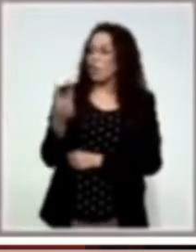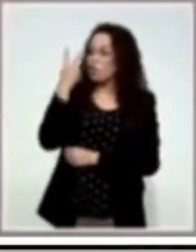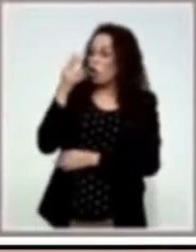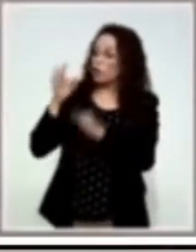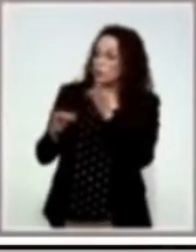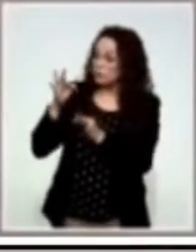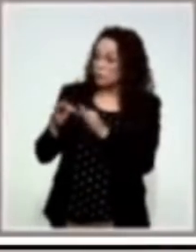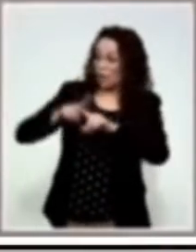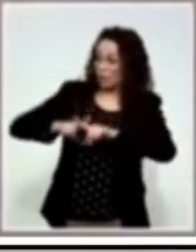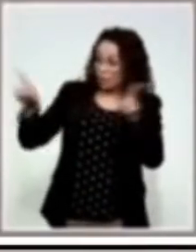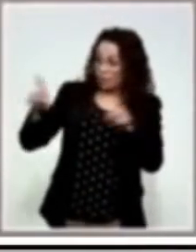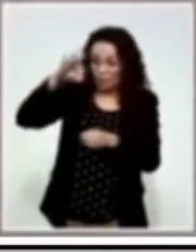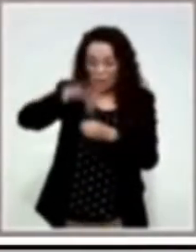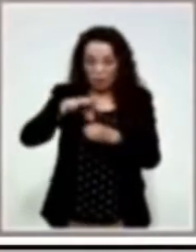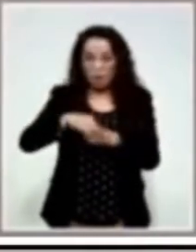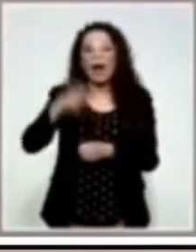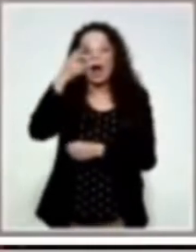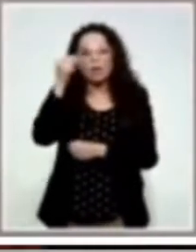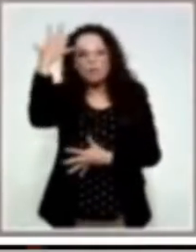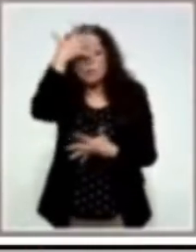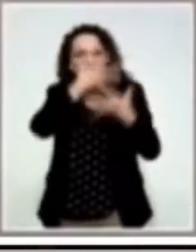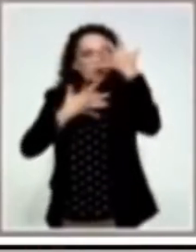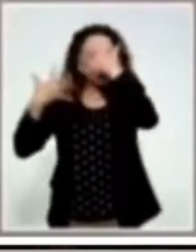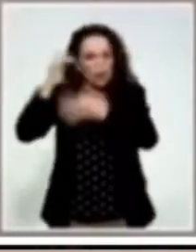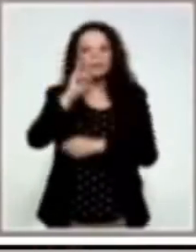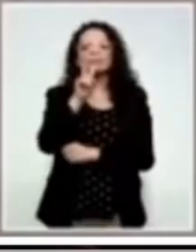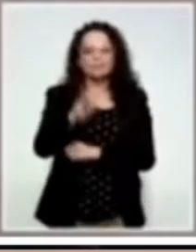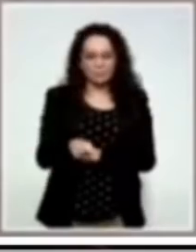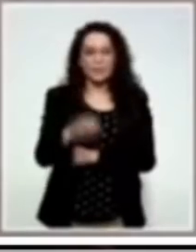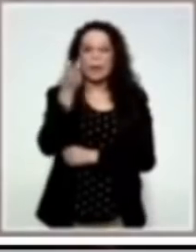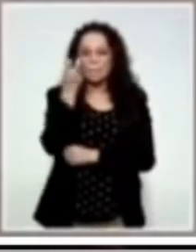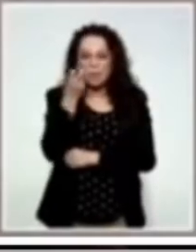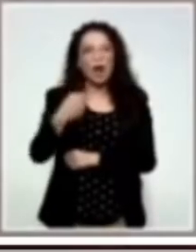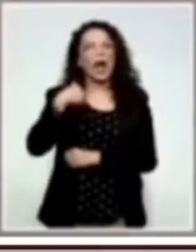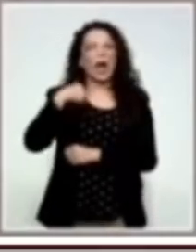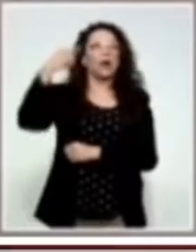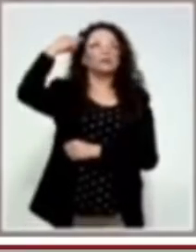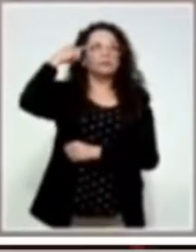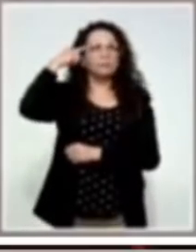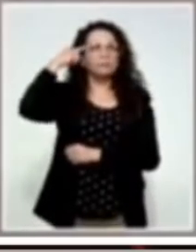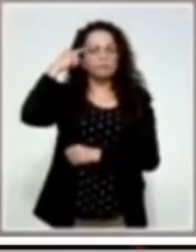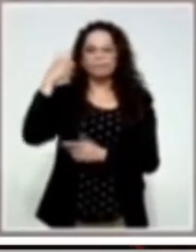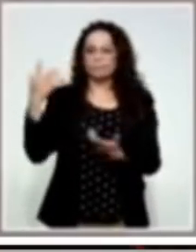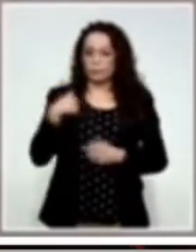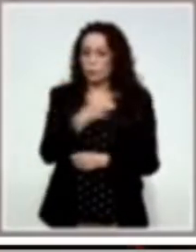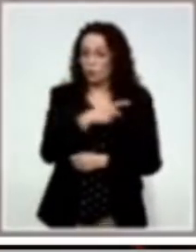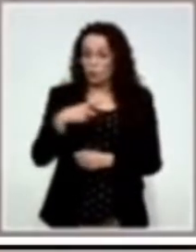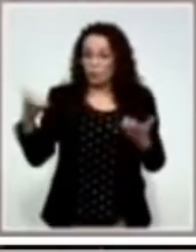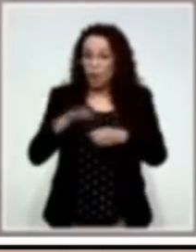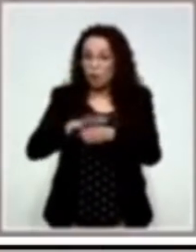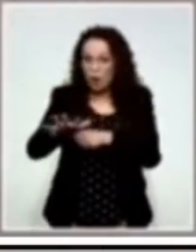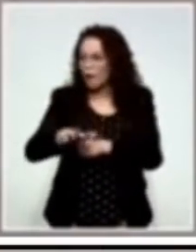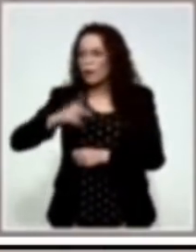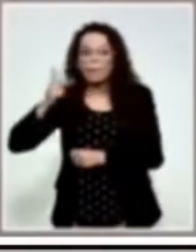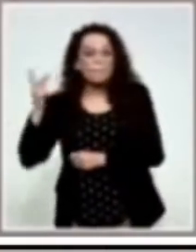la confusión y por eso pensé, y lo hice con anuencia del Pleno, que lo que teníamos que hacer es preguntarle a